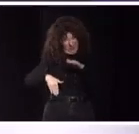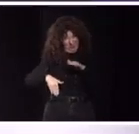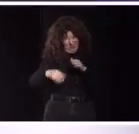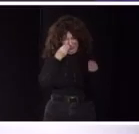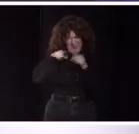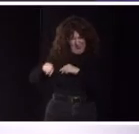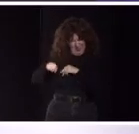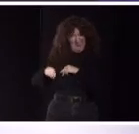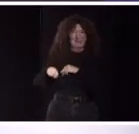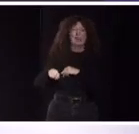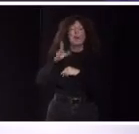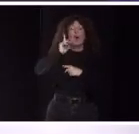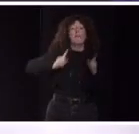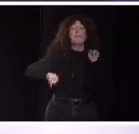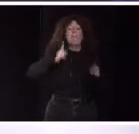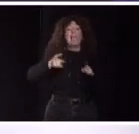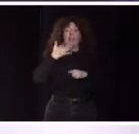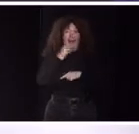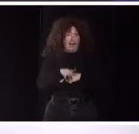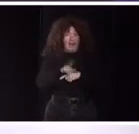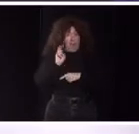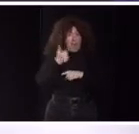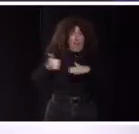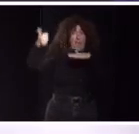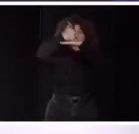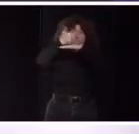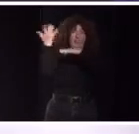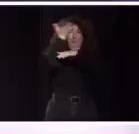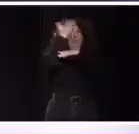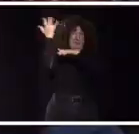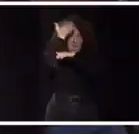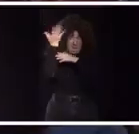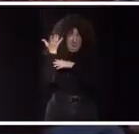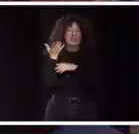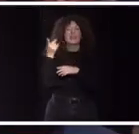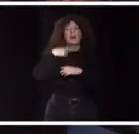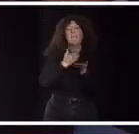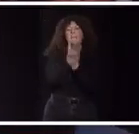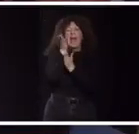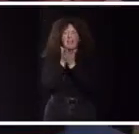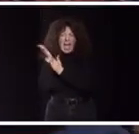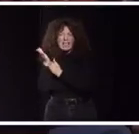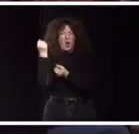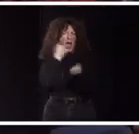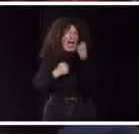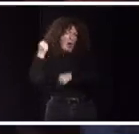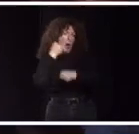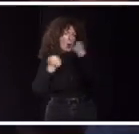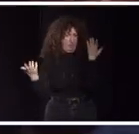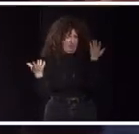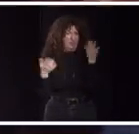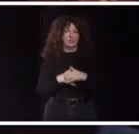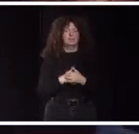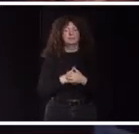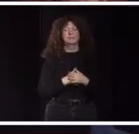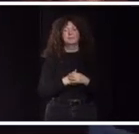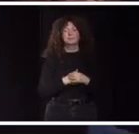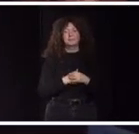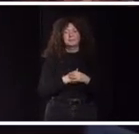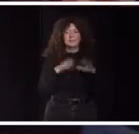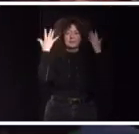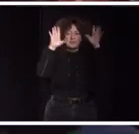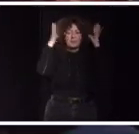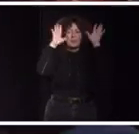y que deje seguir haciendo a los poderes políticos, mediáticos y económicos sin molestarles demasiado.